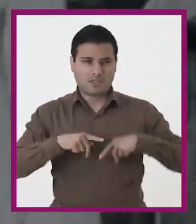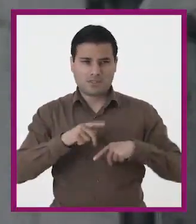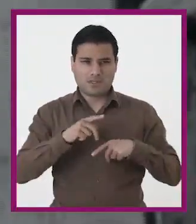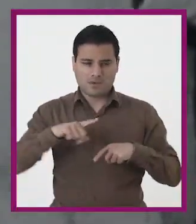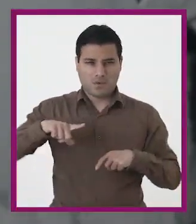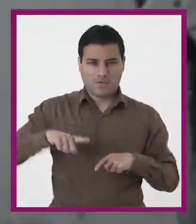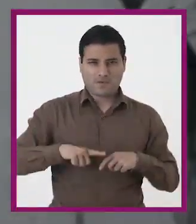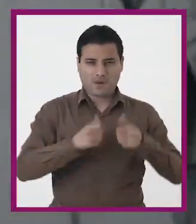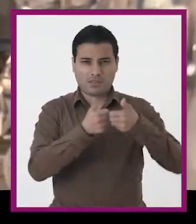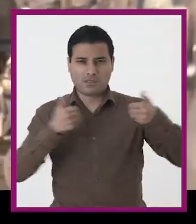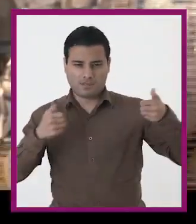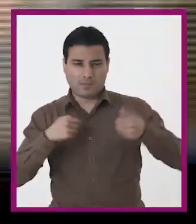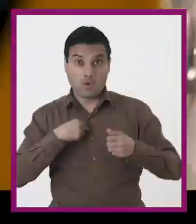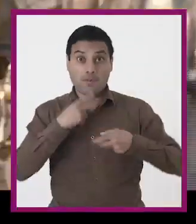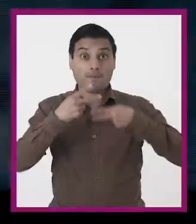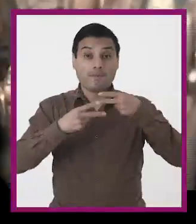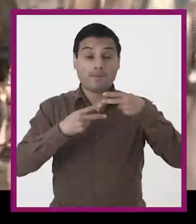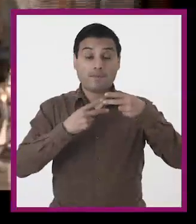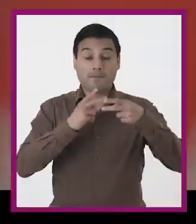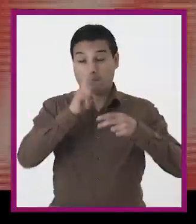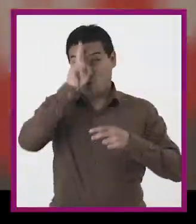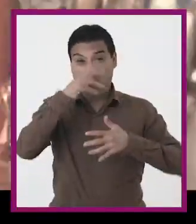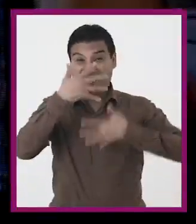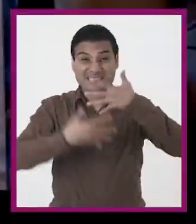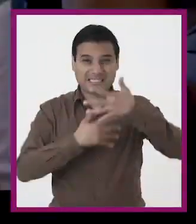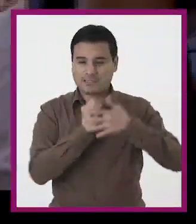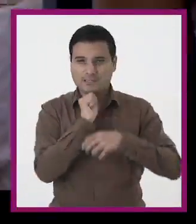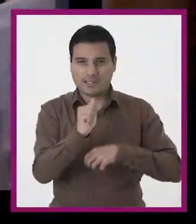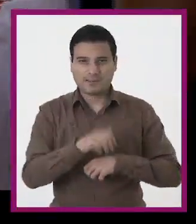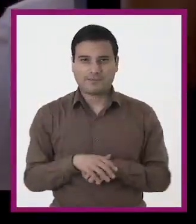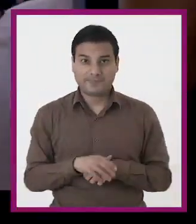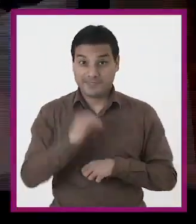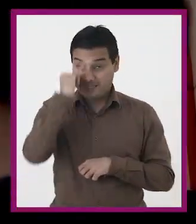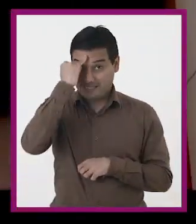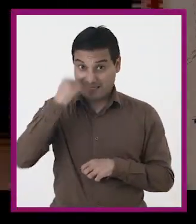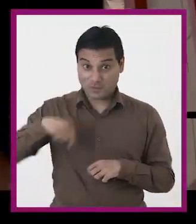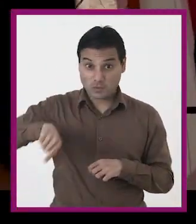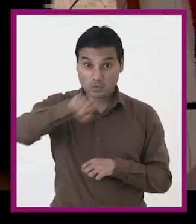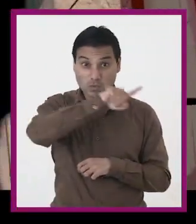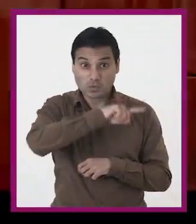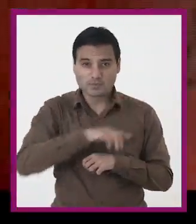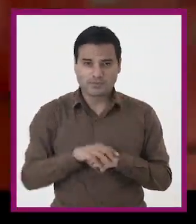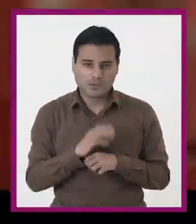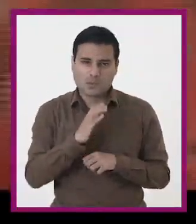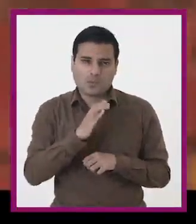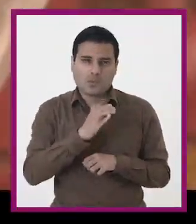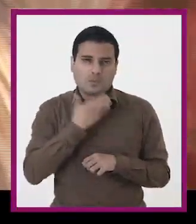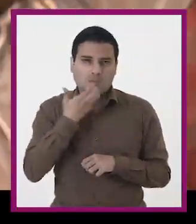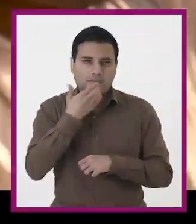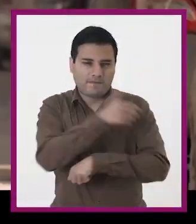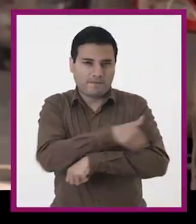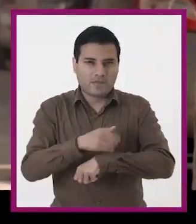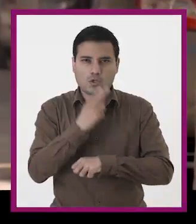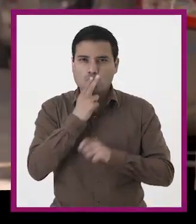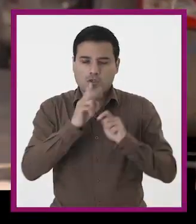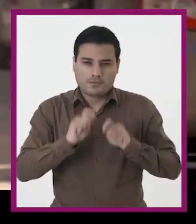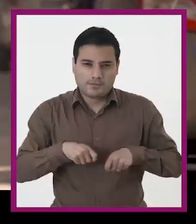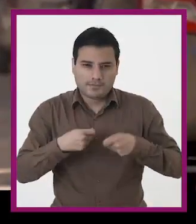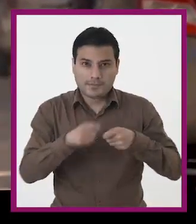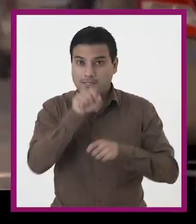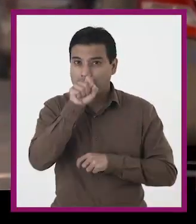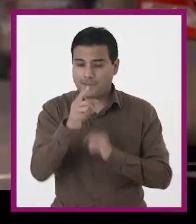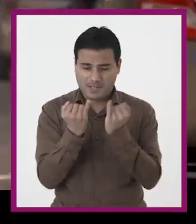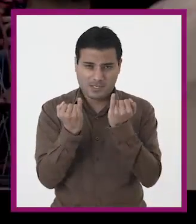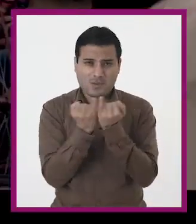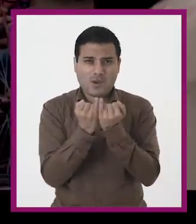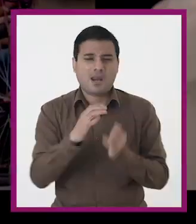no violencia. En la India, la profunda espiritualidad ancestral convive con la acumulación del capital.